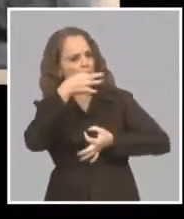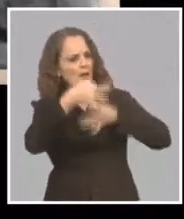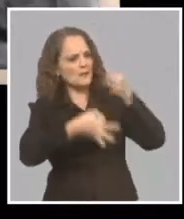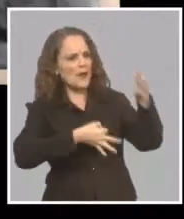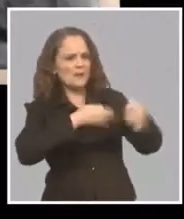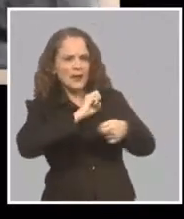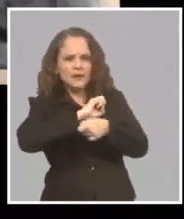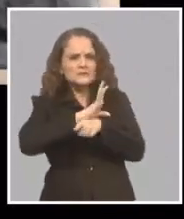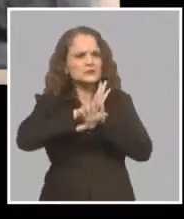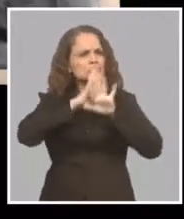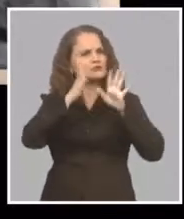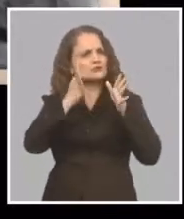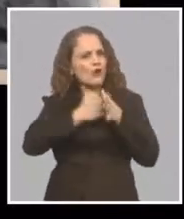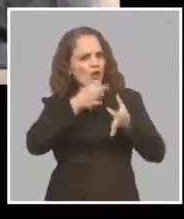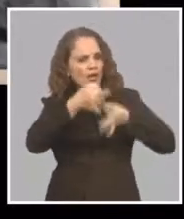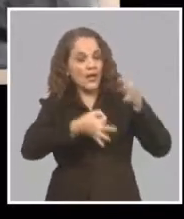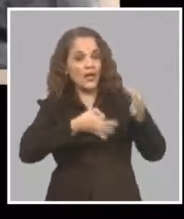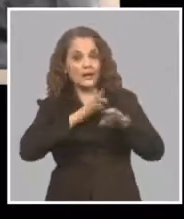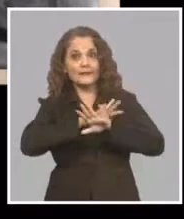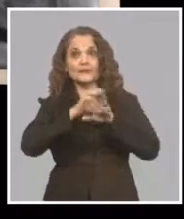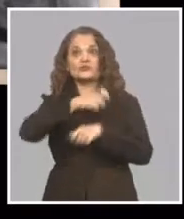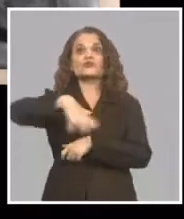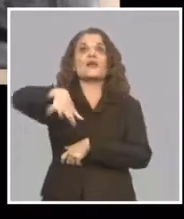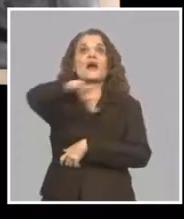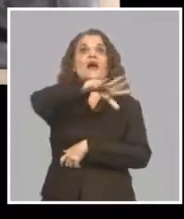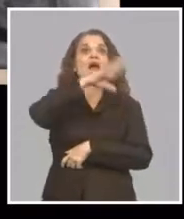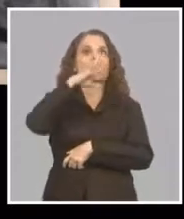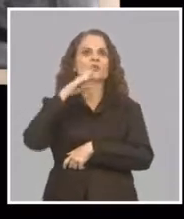coronavirus Ya de manera general esto es algo que se ha extendido a la sociedad